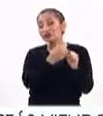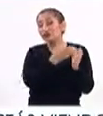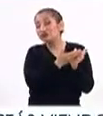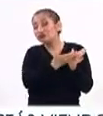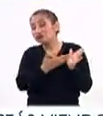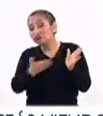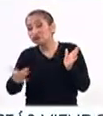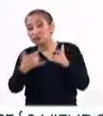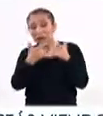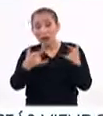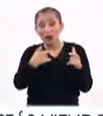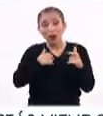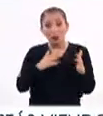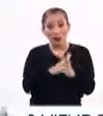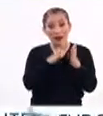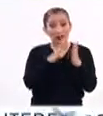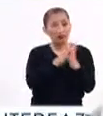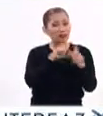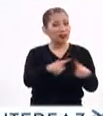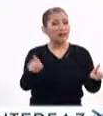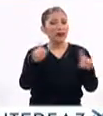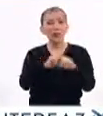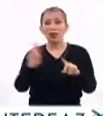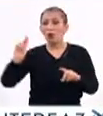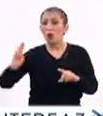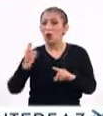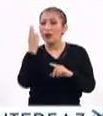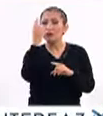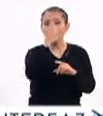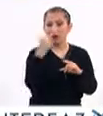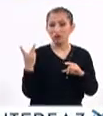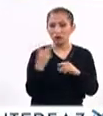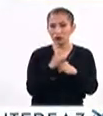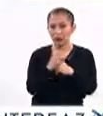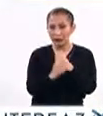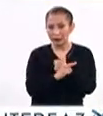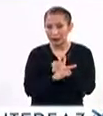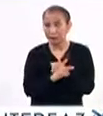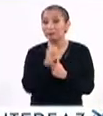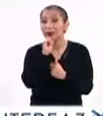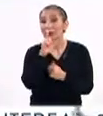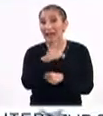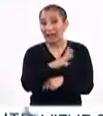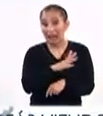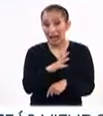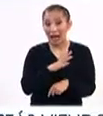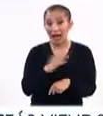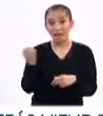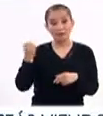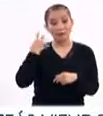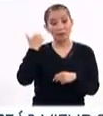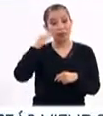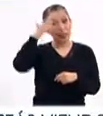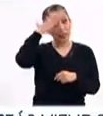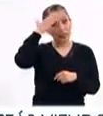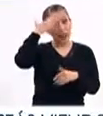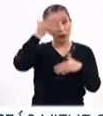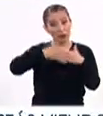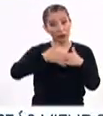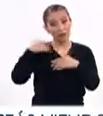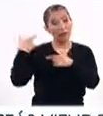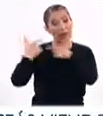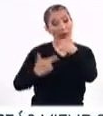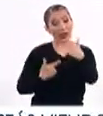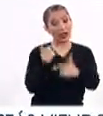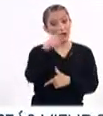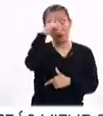historia y con la participación de numerosas universidades de ambas naciones. También existe el Seminario de Líderes de la Próxima